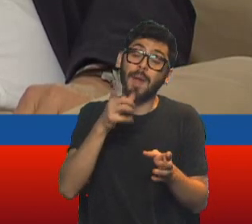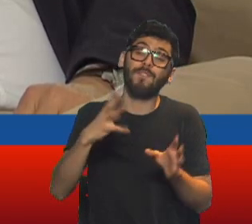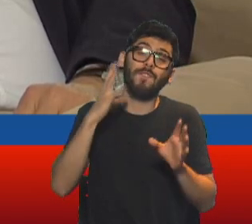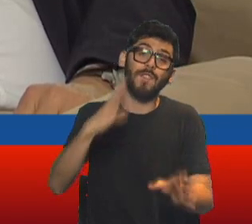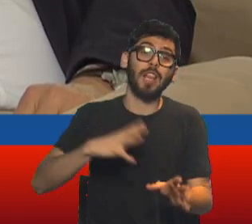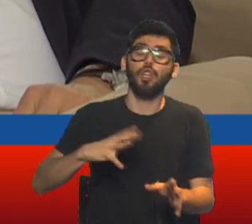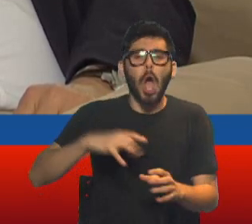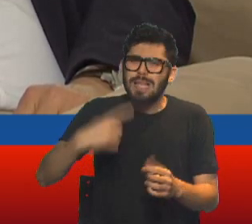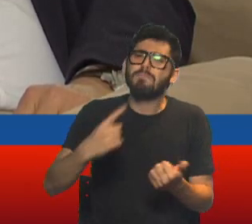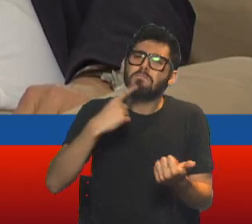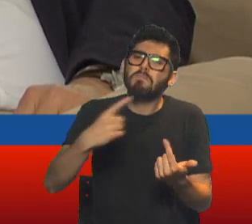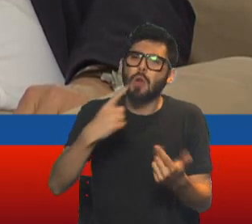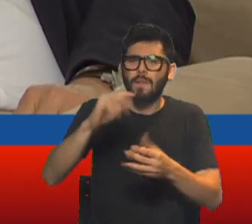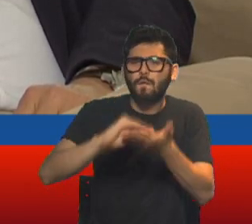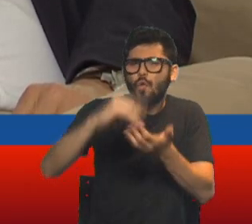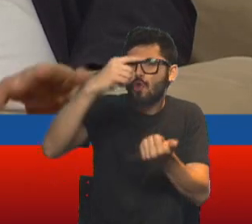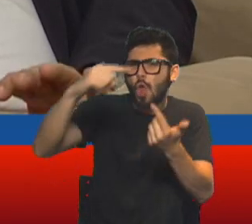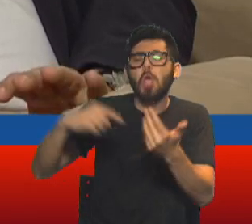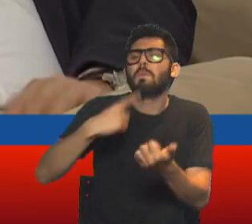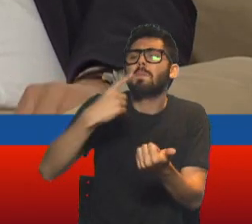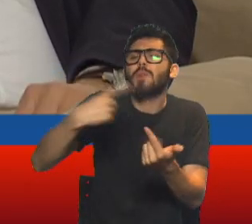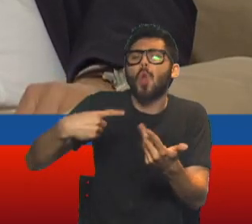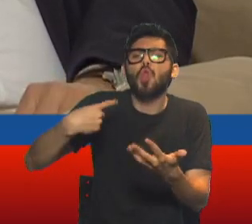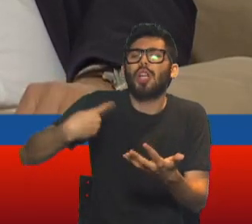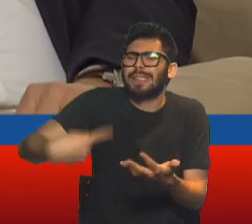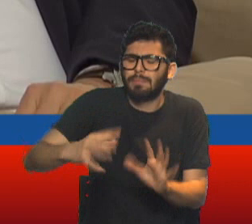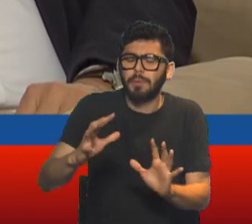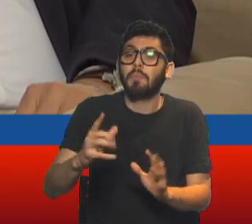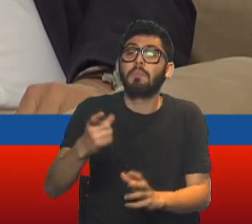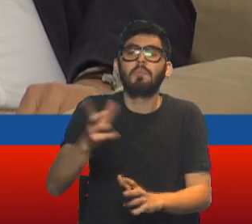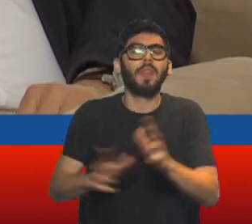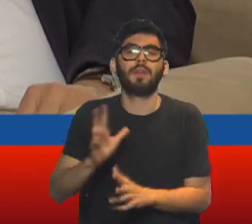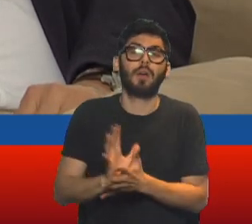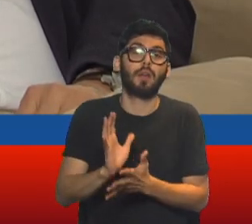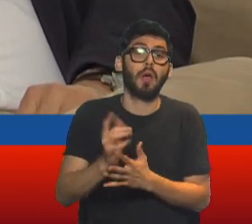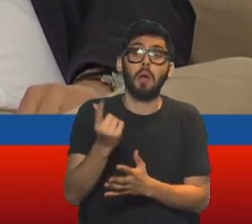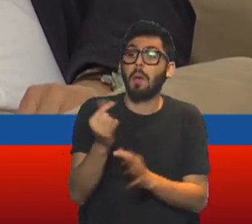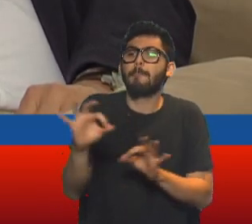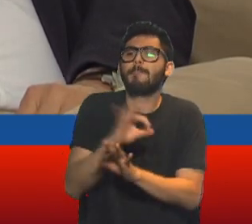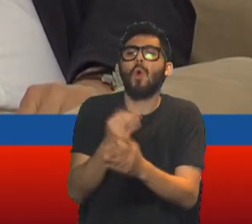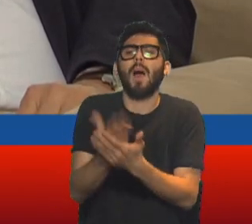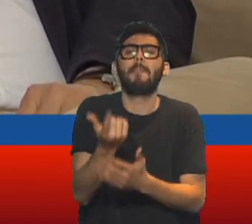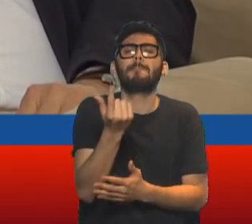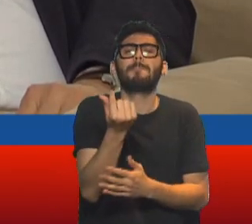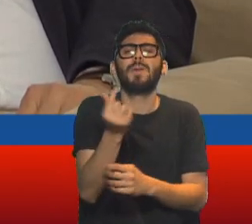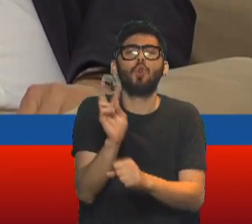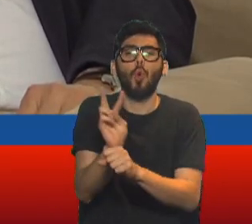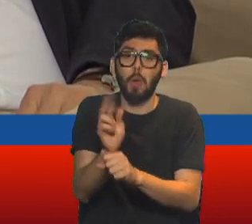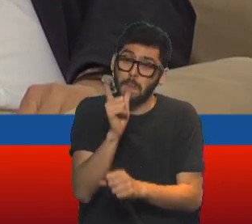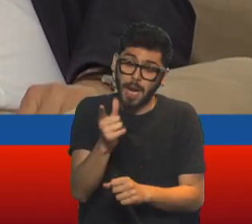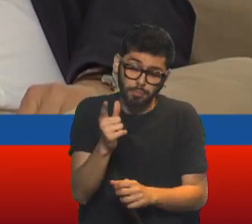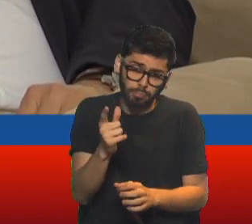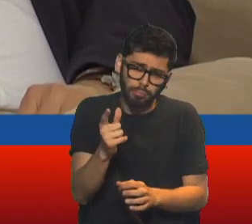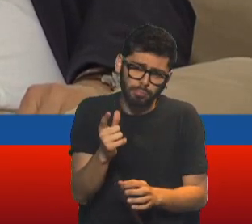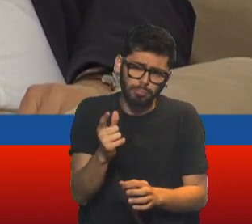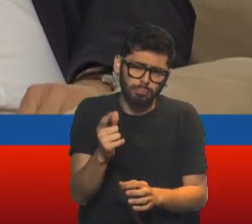el que pregunto constantemente a funcionarios y funcionarias y la respuesta siempre es, bueno, tenemos el programa Precios Cuidados. No está funcionando el programa Precios